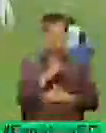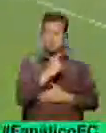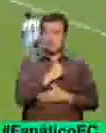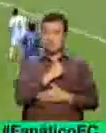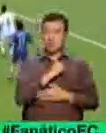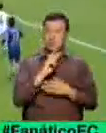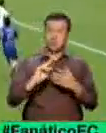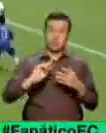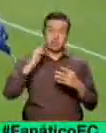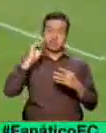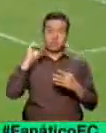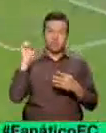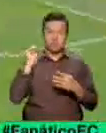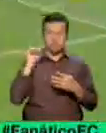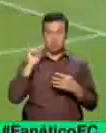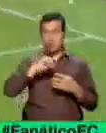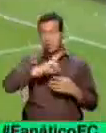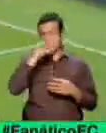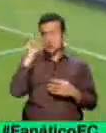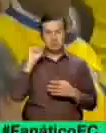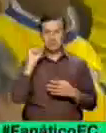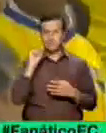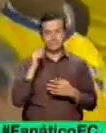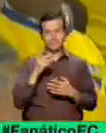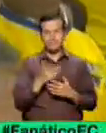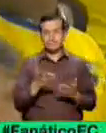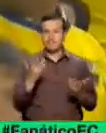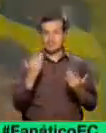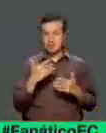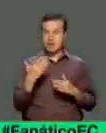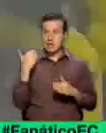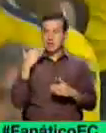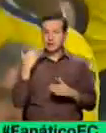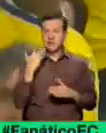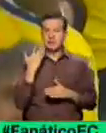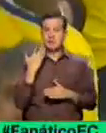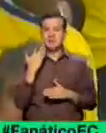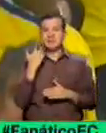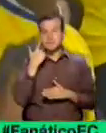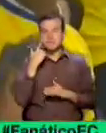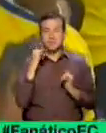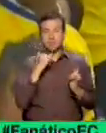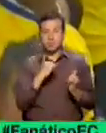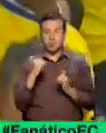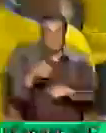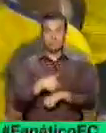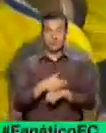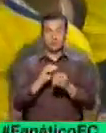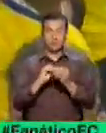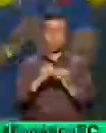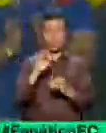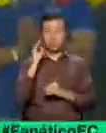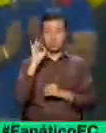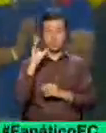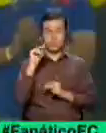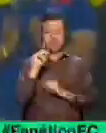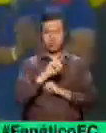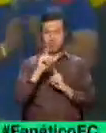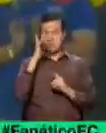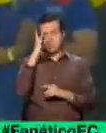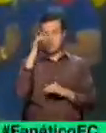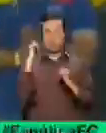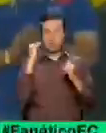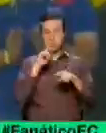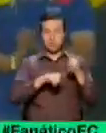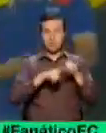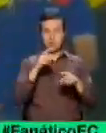ser punteros y ganadores de la etapa. Este fin de semana no se jugará la jornada 19 por partidos